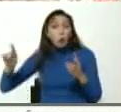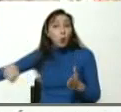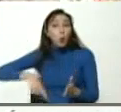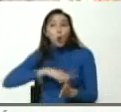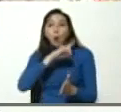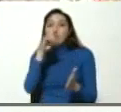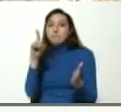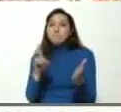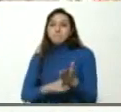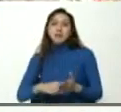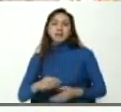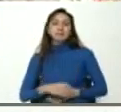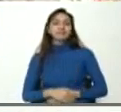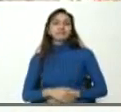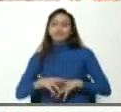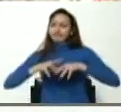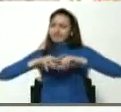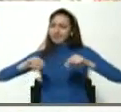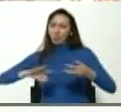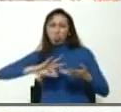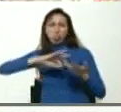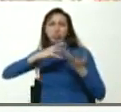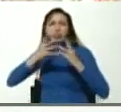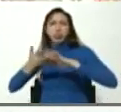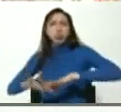de un territorio devastado